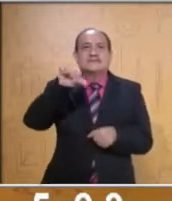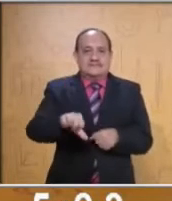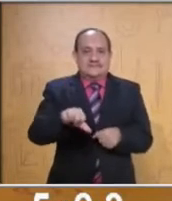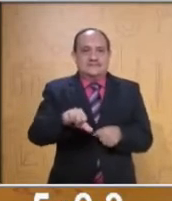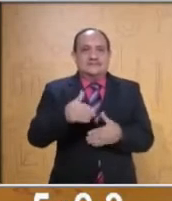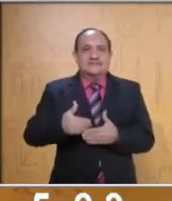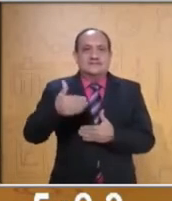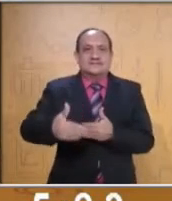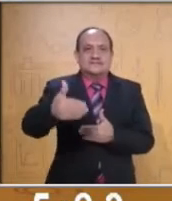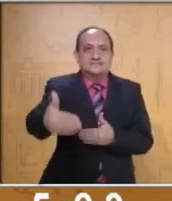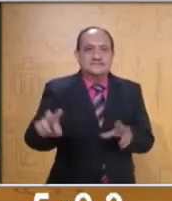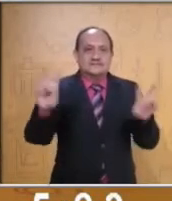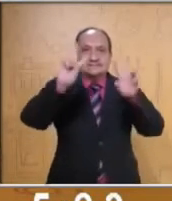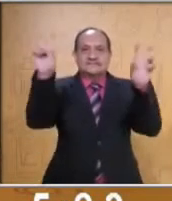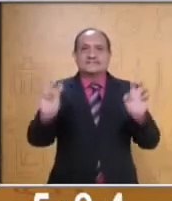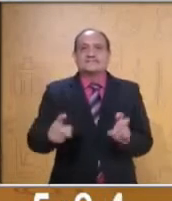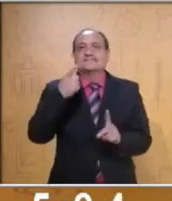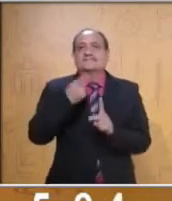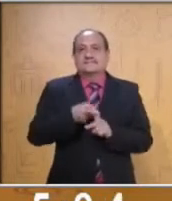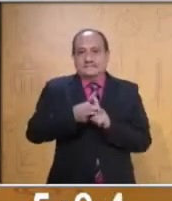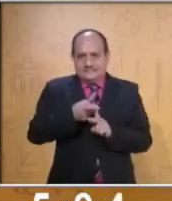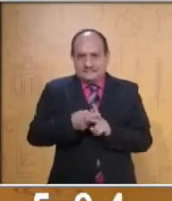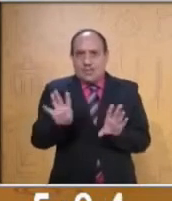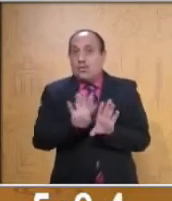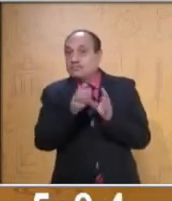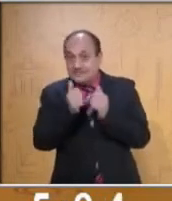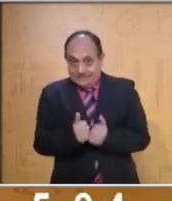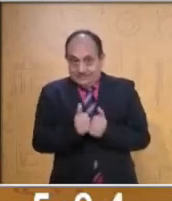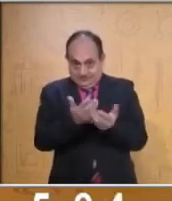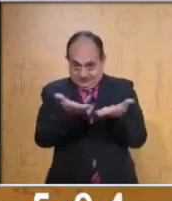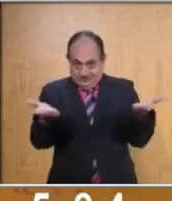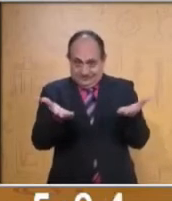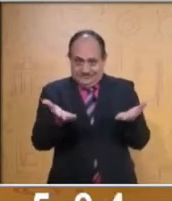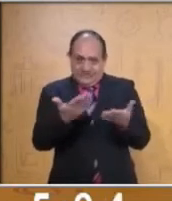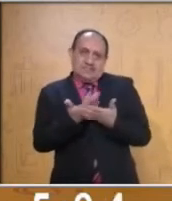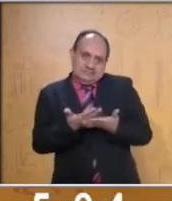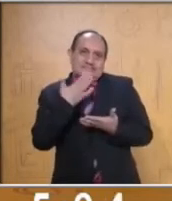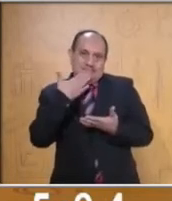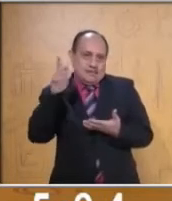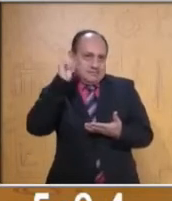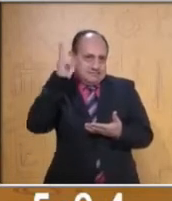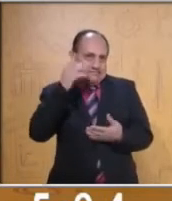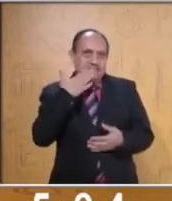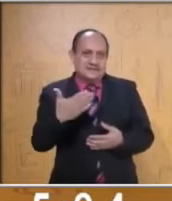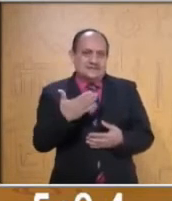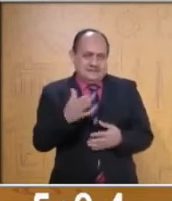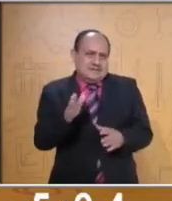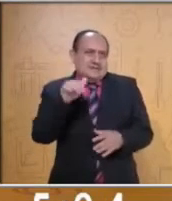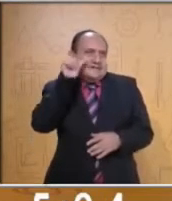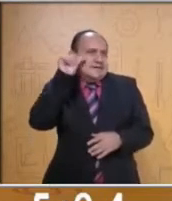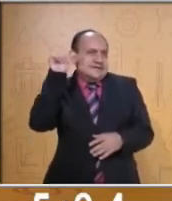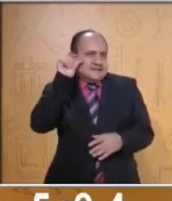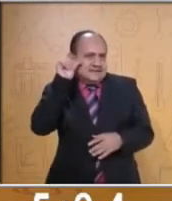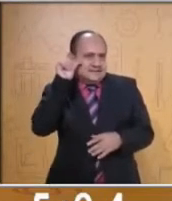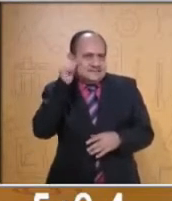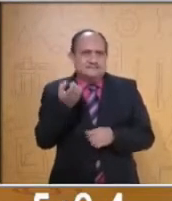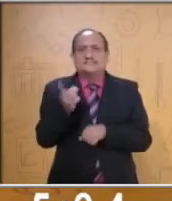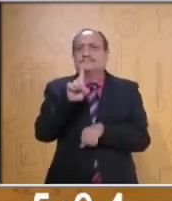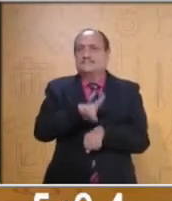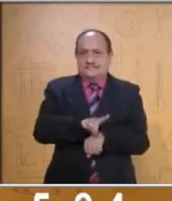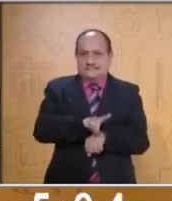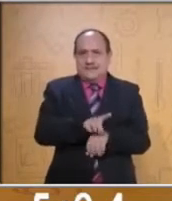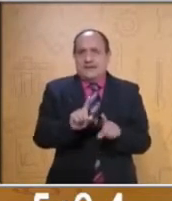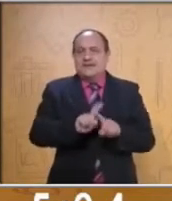a avanzar con nuestro tema de matemáticas. ¿Cómo se encuentran? Espero que muy bien. Yo sé que el día de ayer fue un día